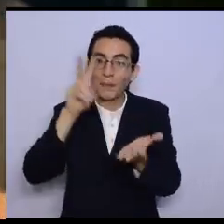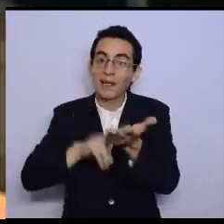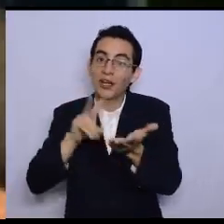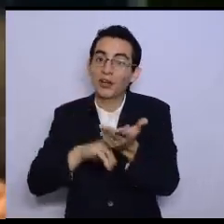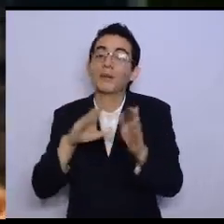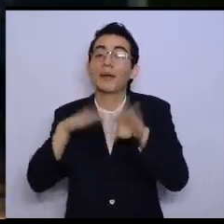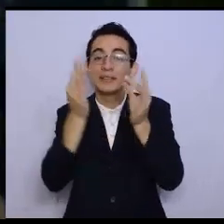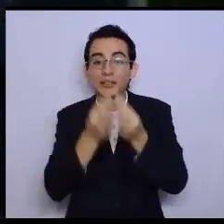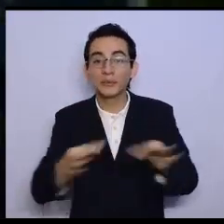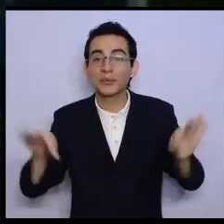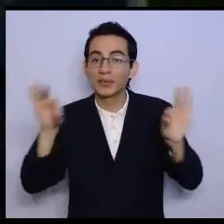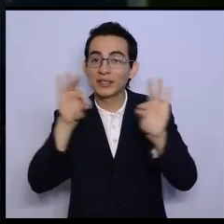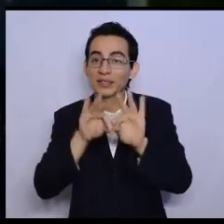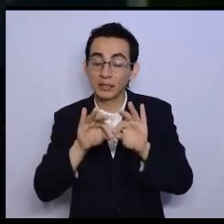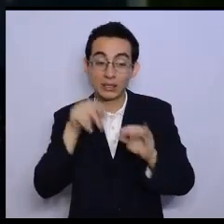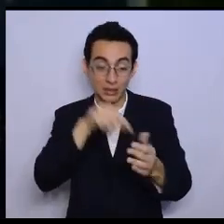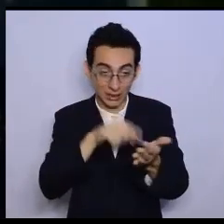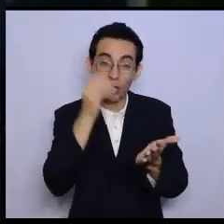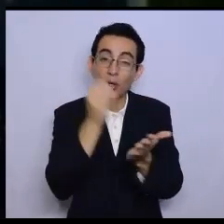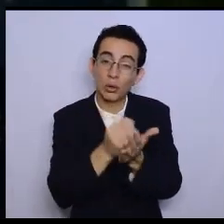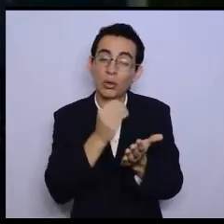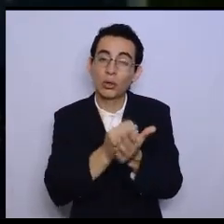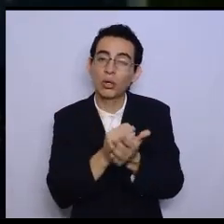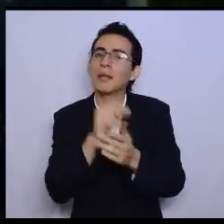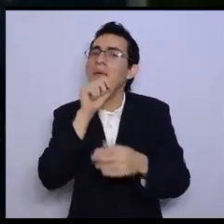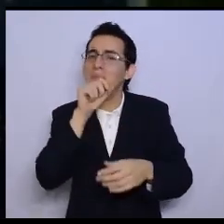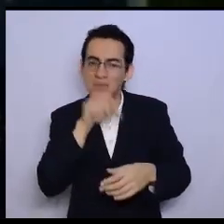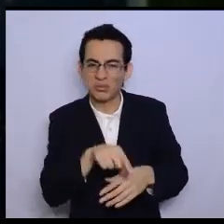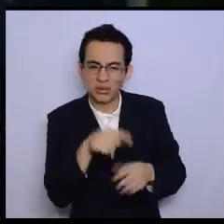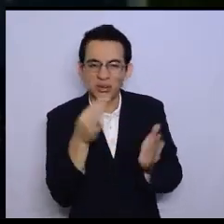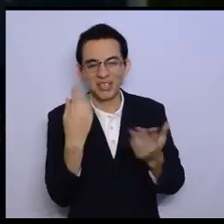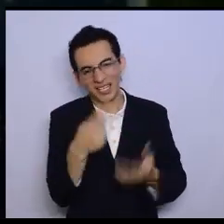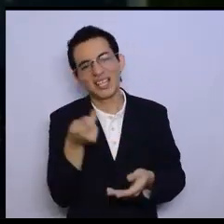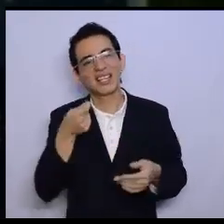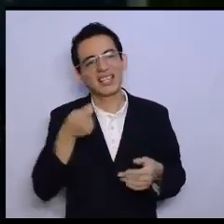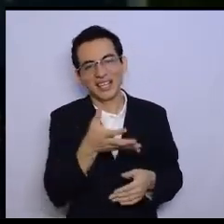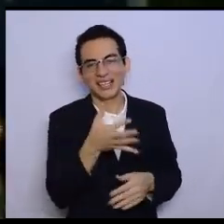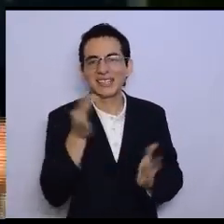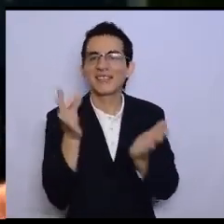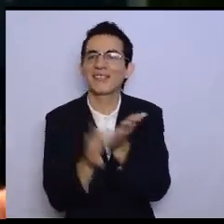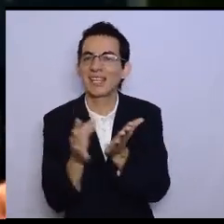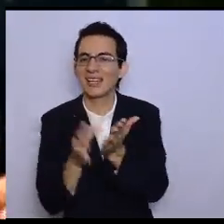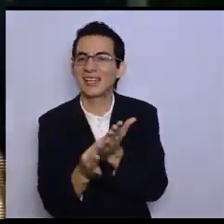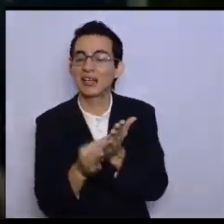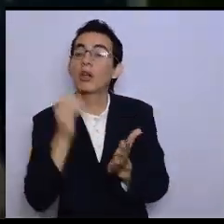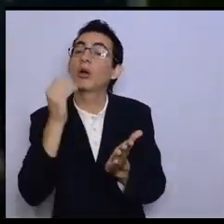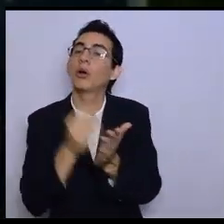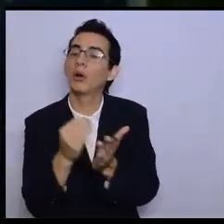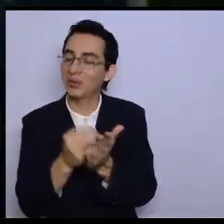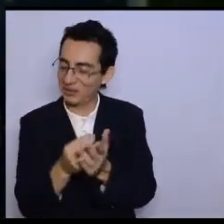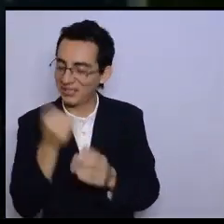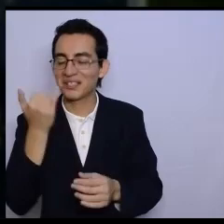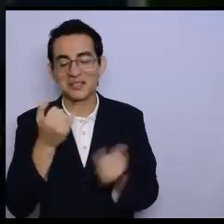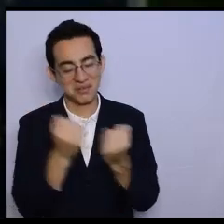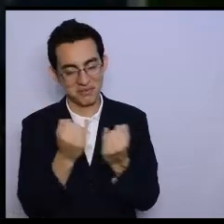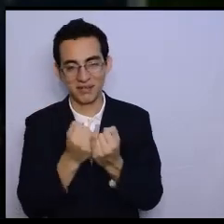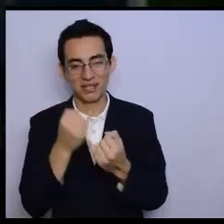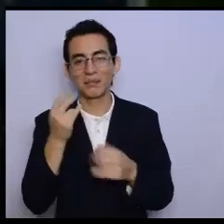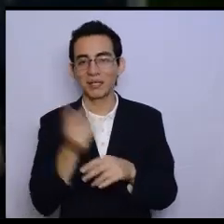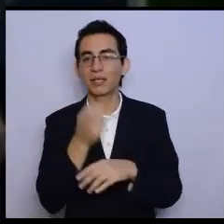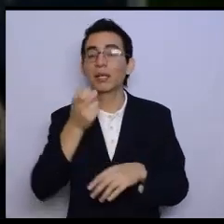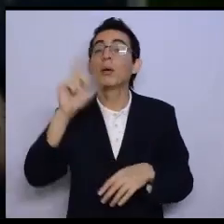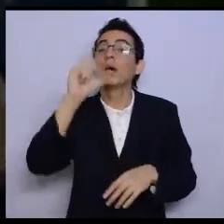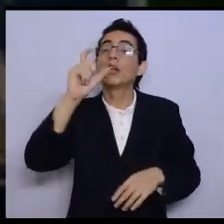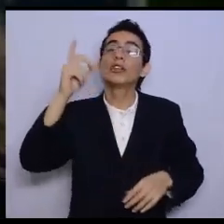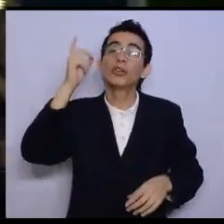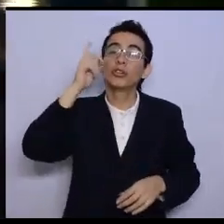tienen características propias del mismo metal. El oro no es la excepción. Cuando Job dice, Dios me va a